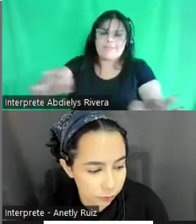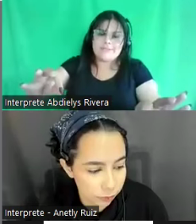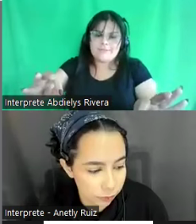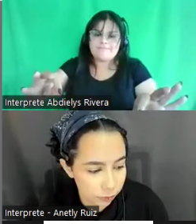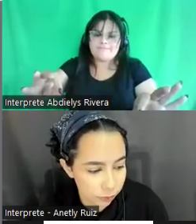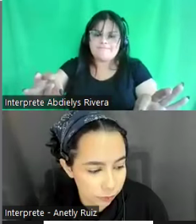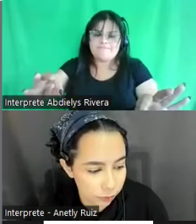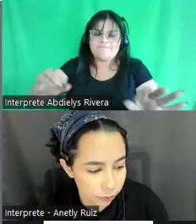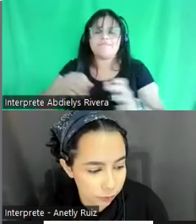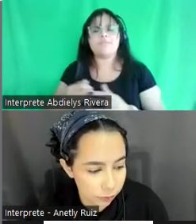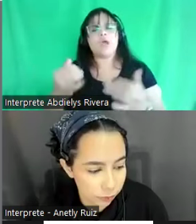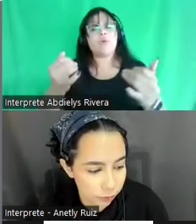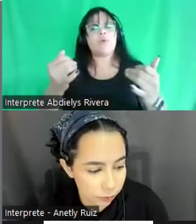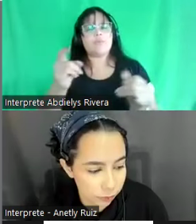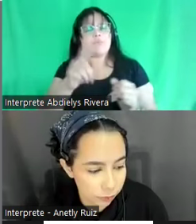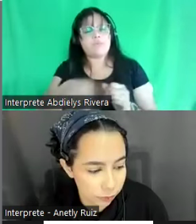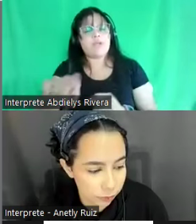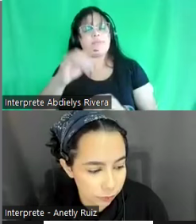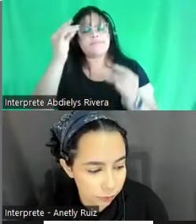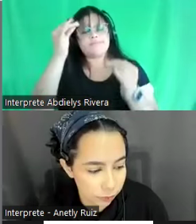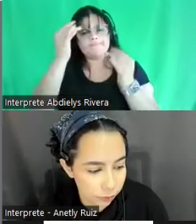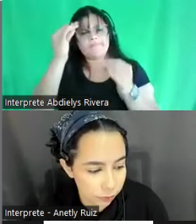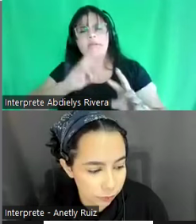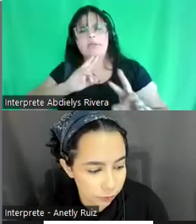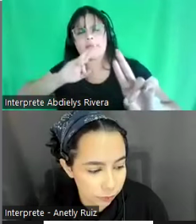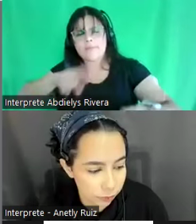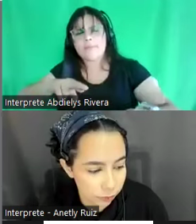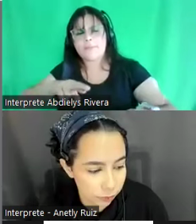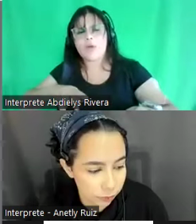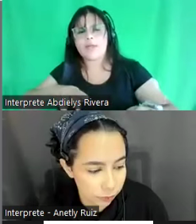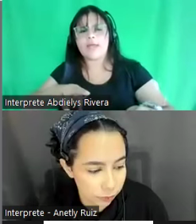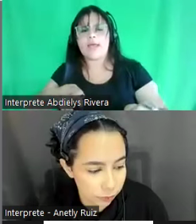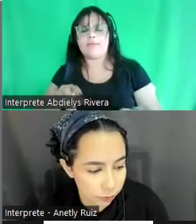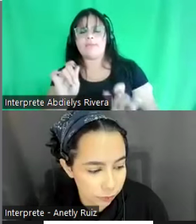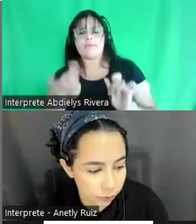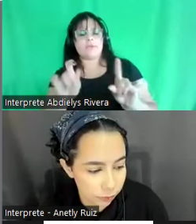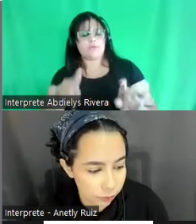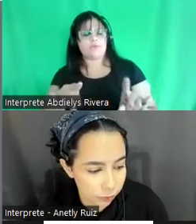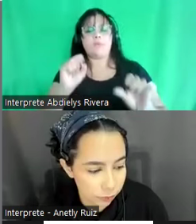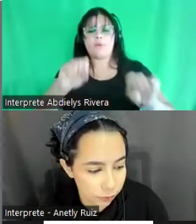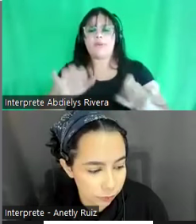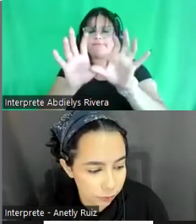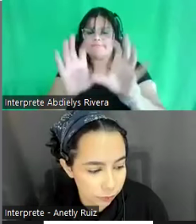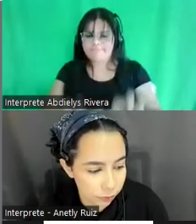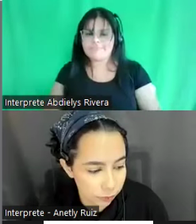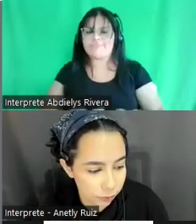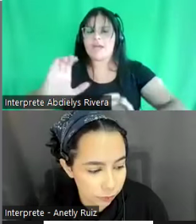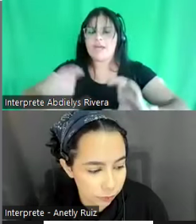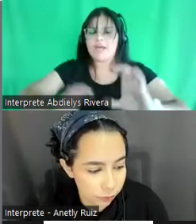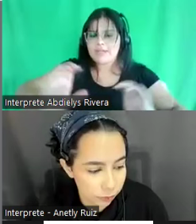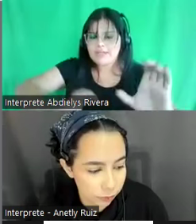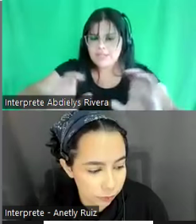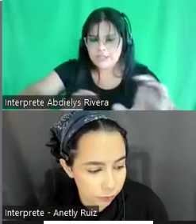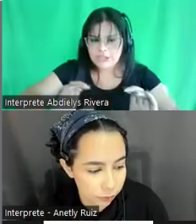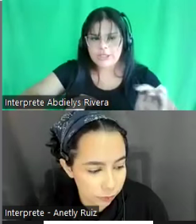Agradecemos respondan las siguientes preguntas. Pueden, ¿verdad? Escribir su respuesta en el chat. De igual manera, los